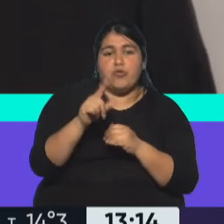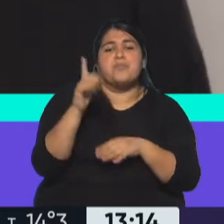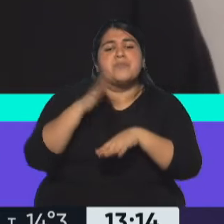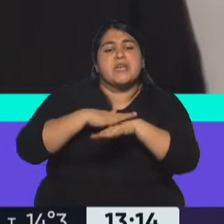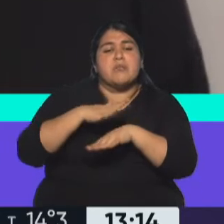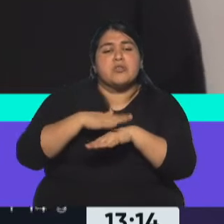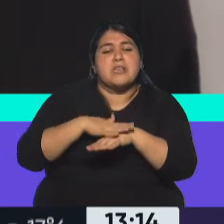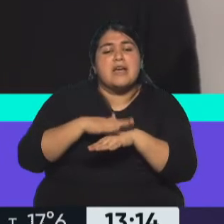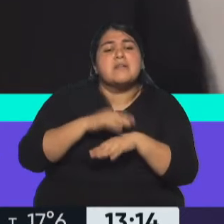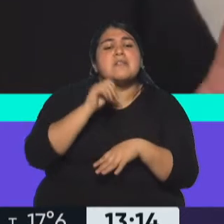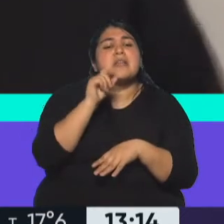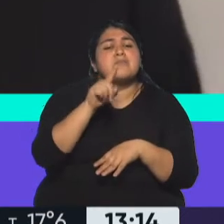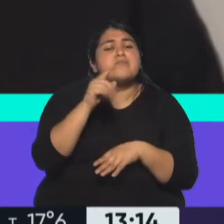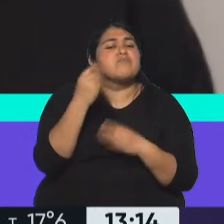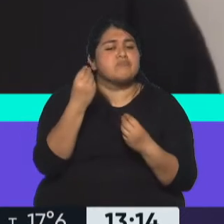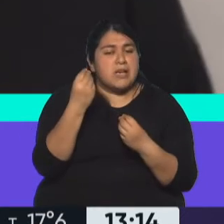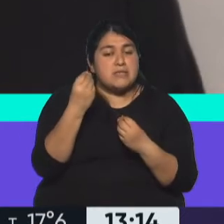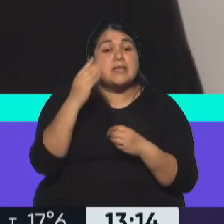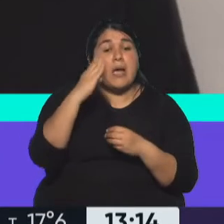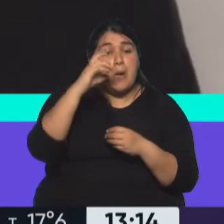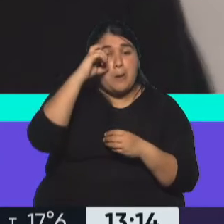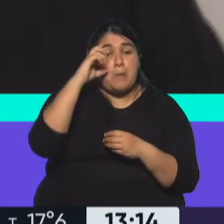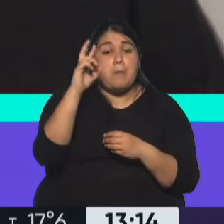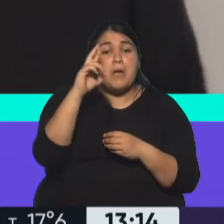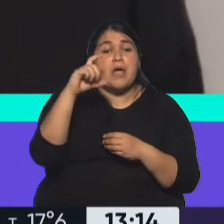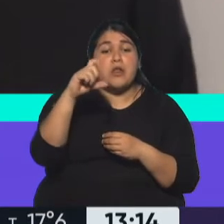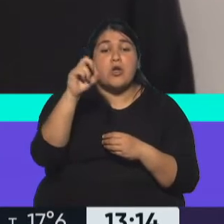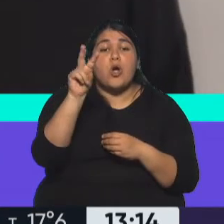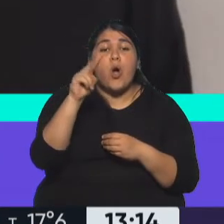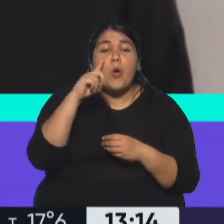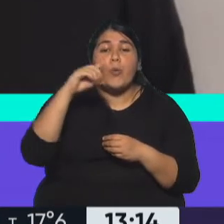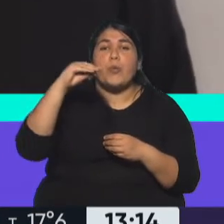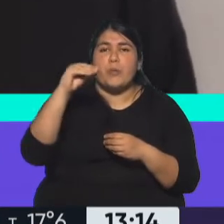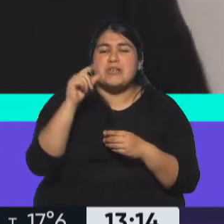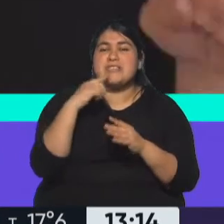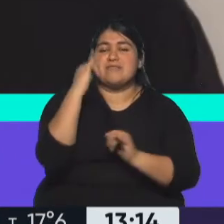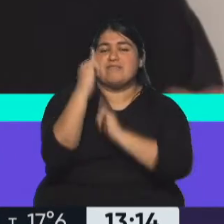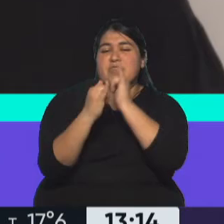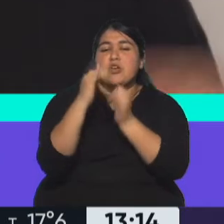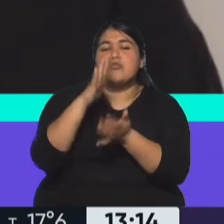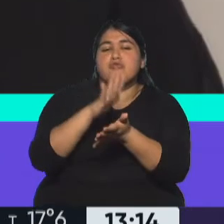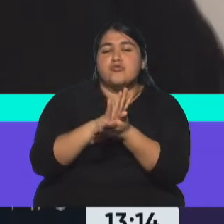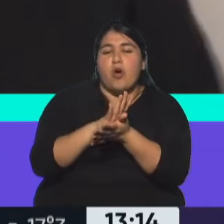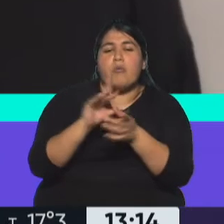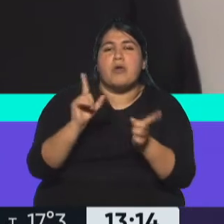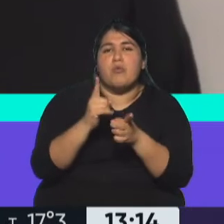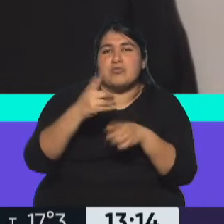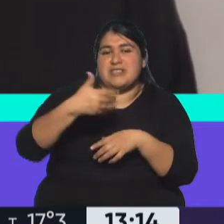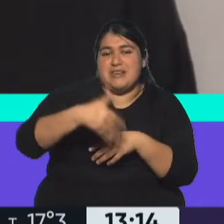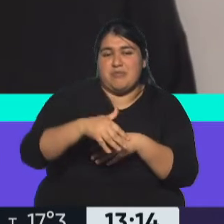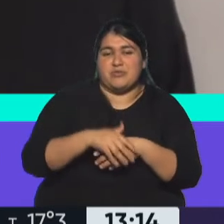musa, Grisel Vigano. Bueno, Grisel Berkovich es quien nos cuenta sobre lo que va a ocurrir en Pista Urbana este 3 y el próximo